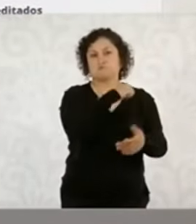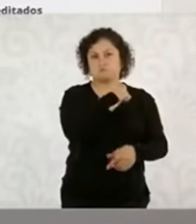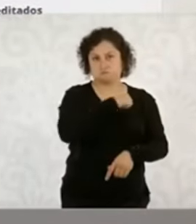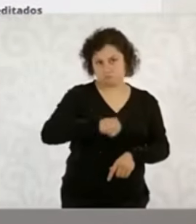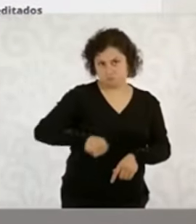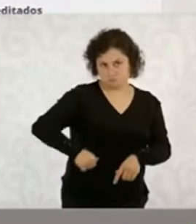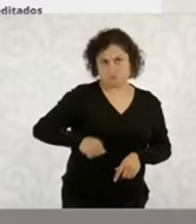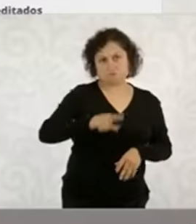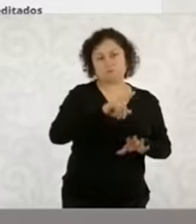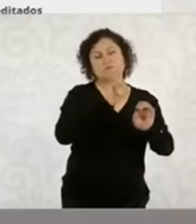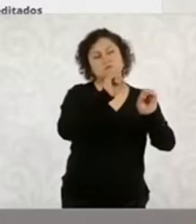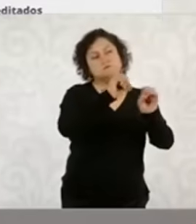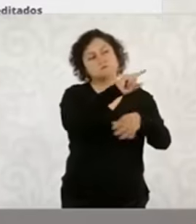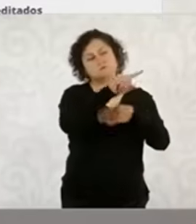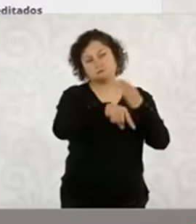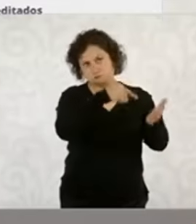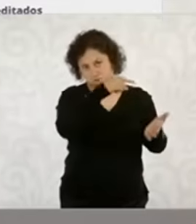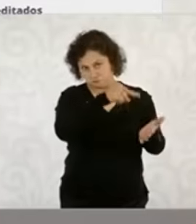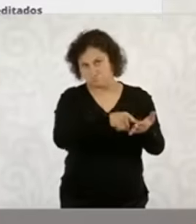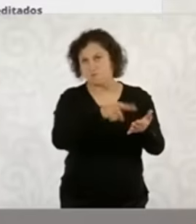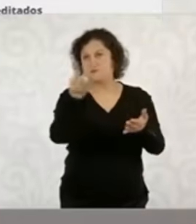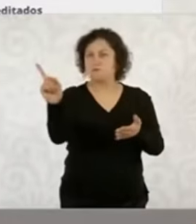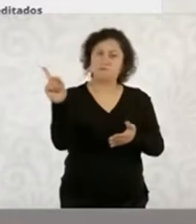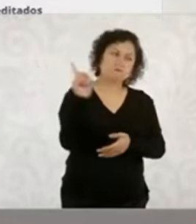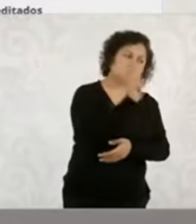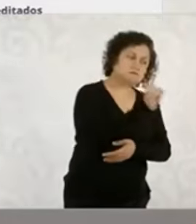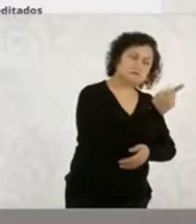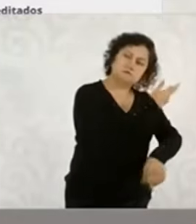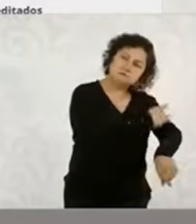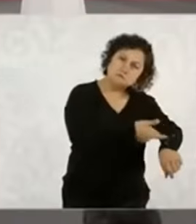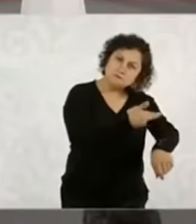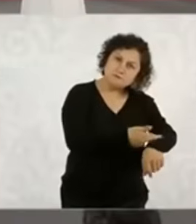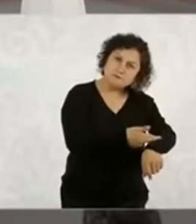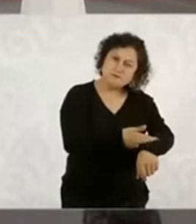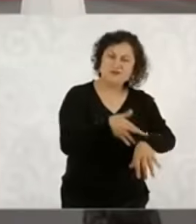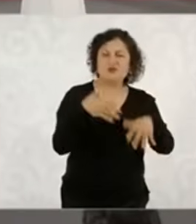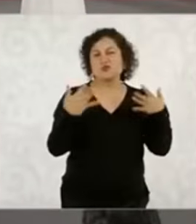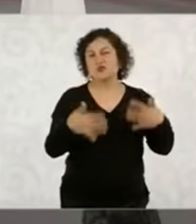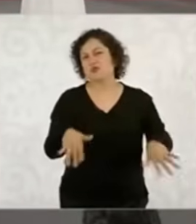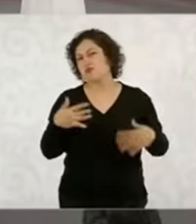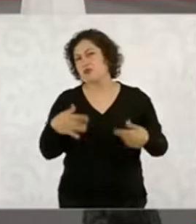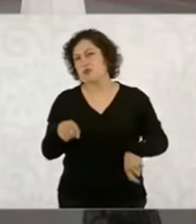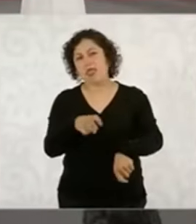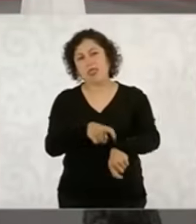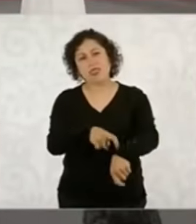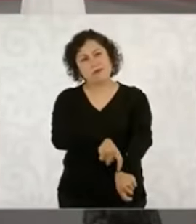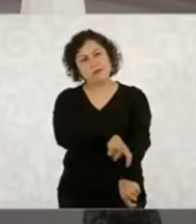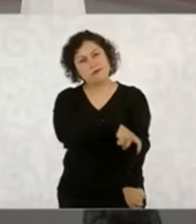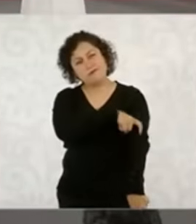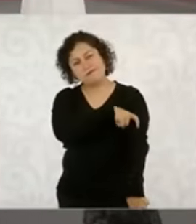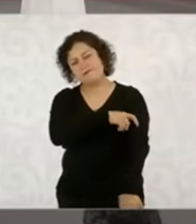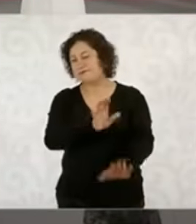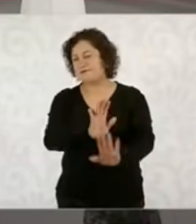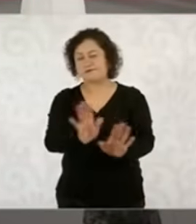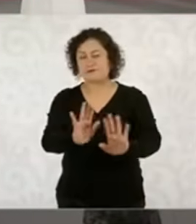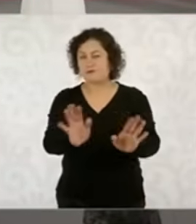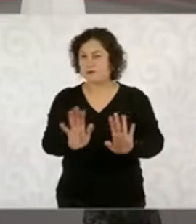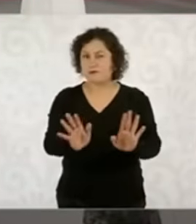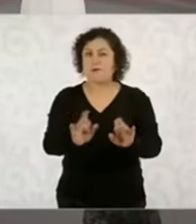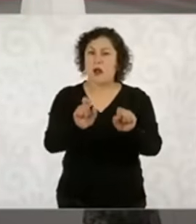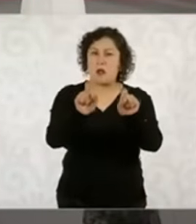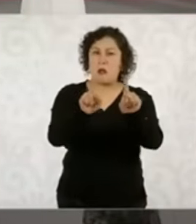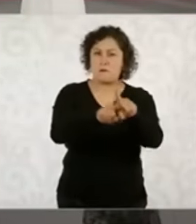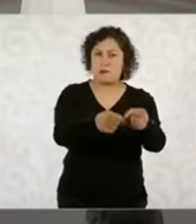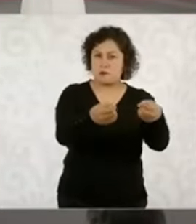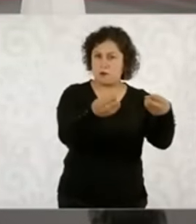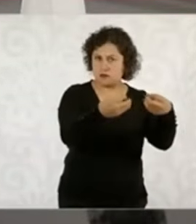pero es un proceso muy largo y complicado. De manera que lo vamos a seguir haciendo en las delegaciones,